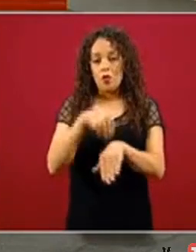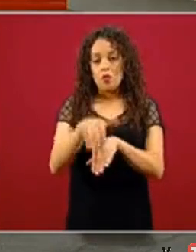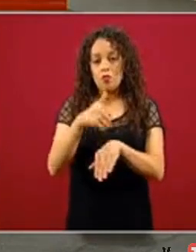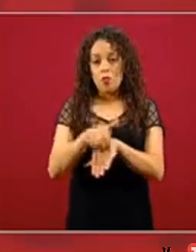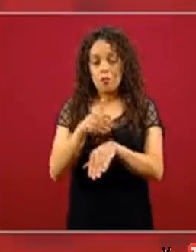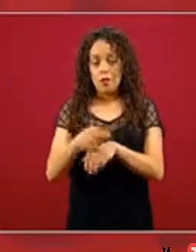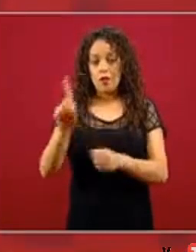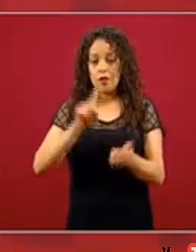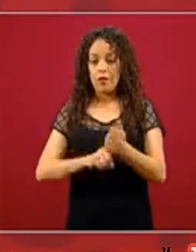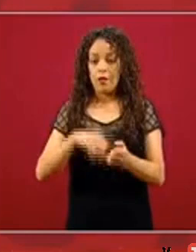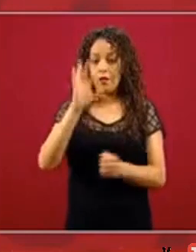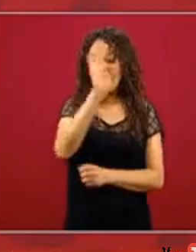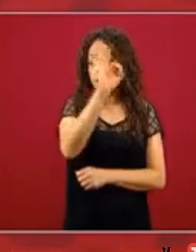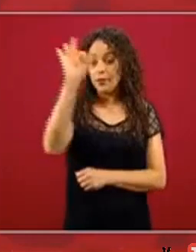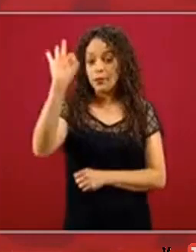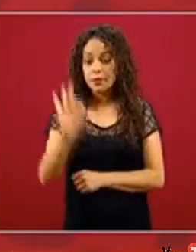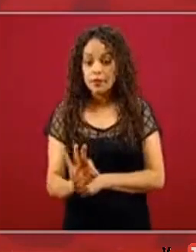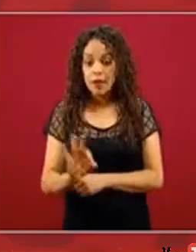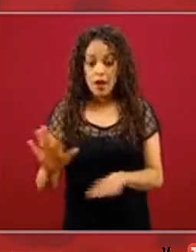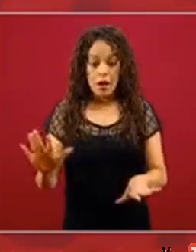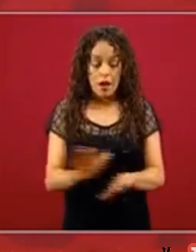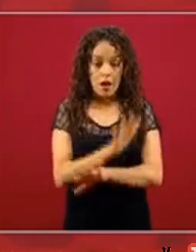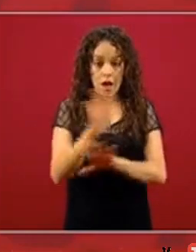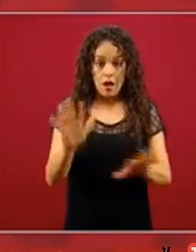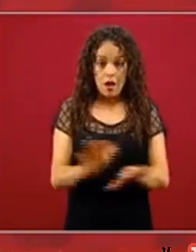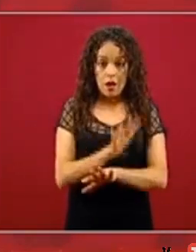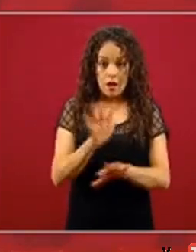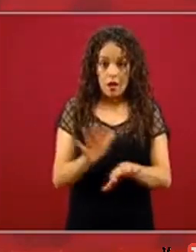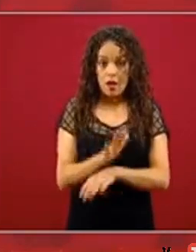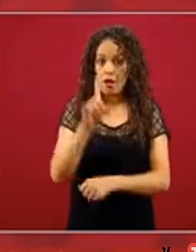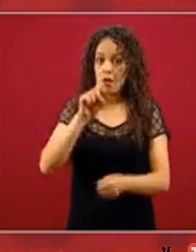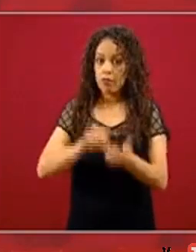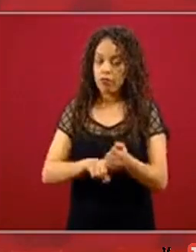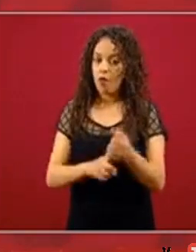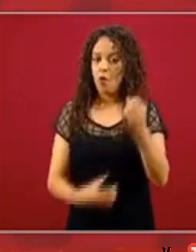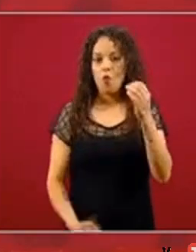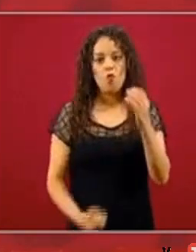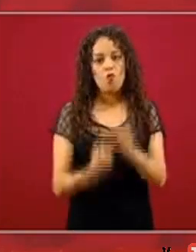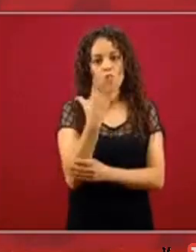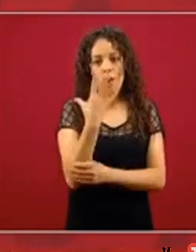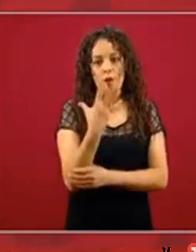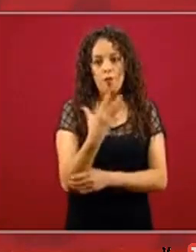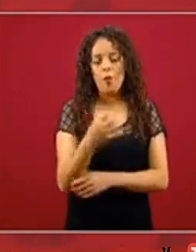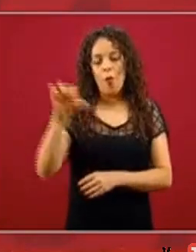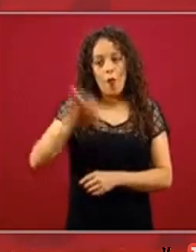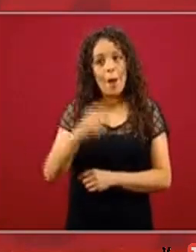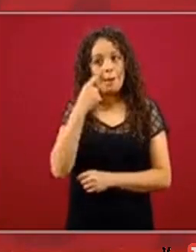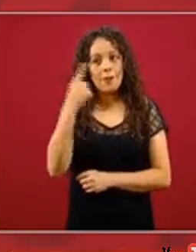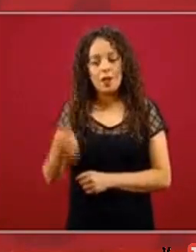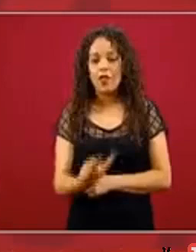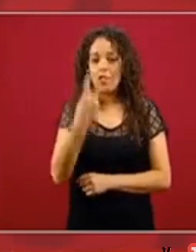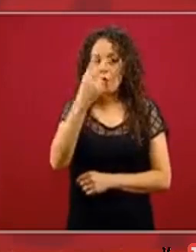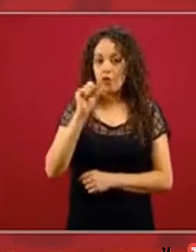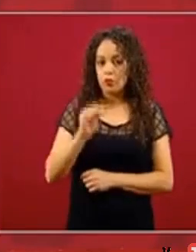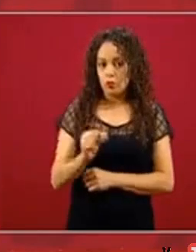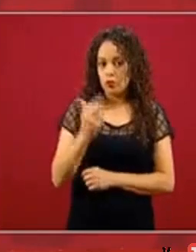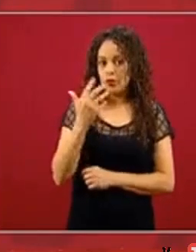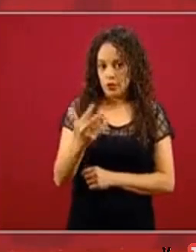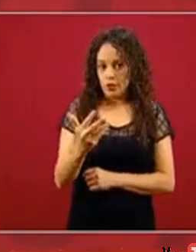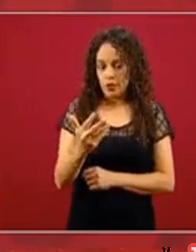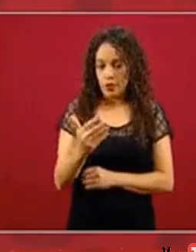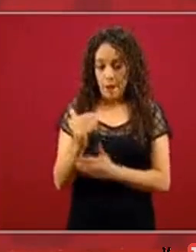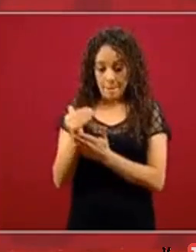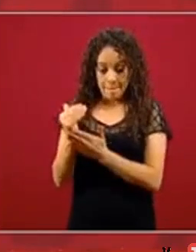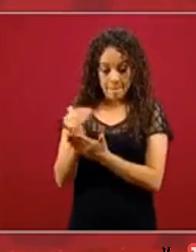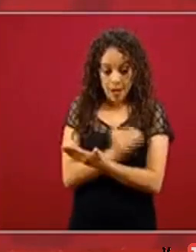porcentaje de cambio en los casos nuevos. Ese es lo que vemos hoy, 2.5. El más pequeño desde que empezó